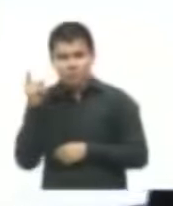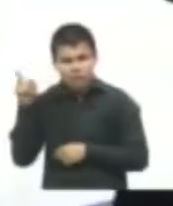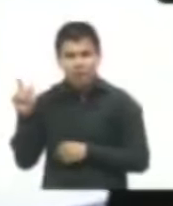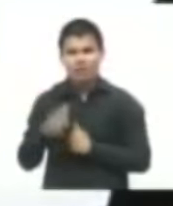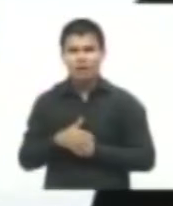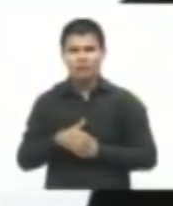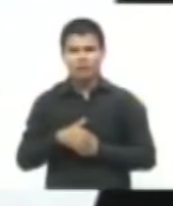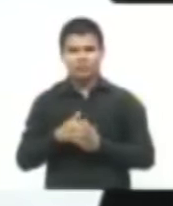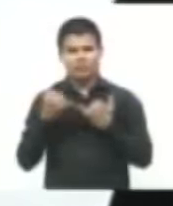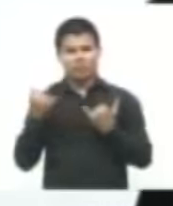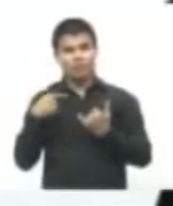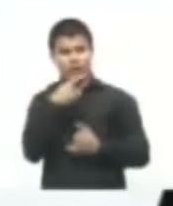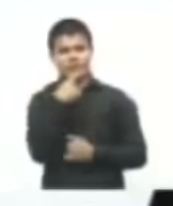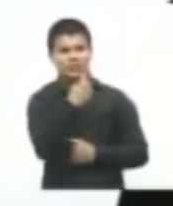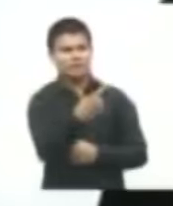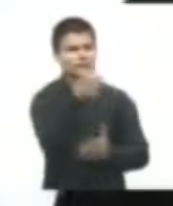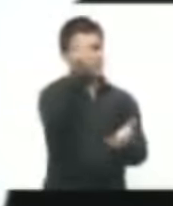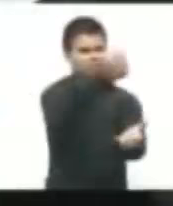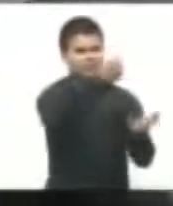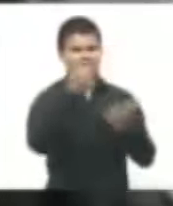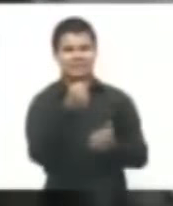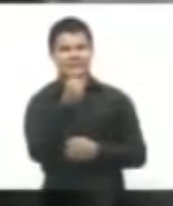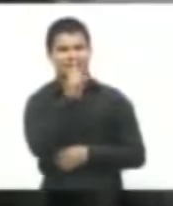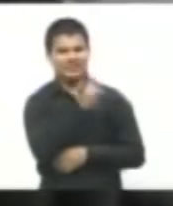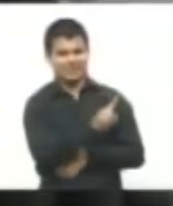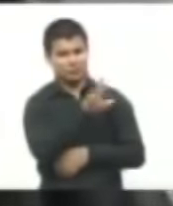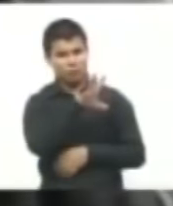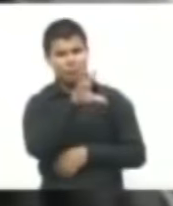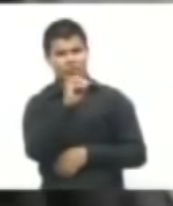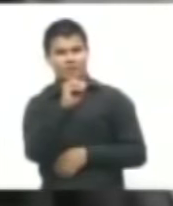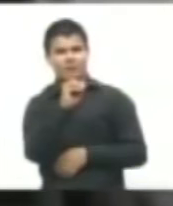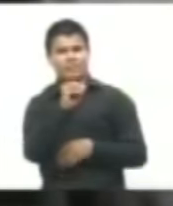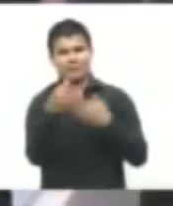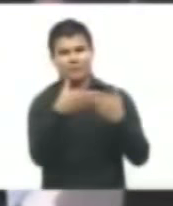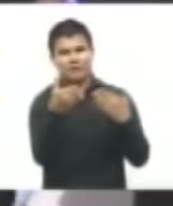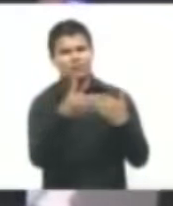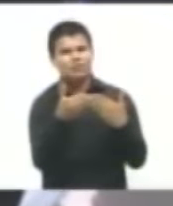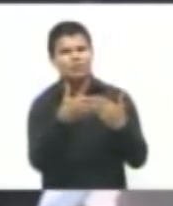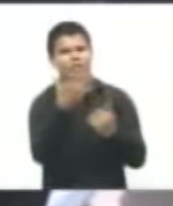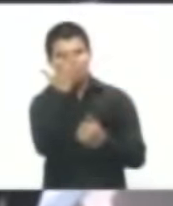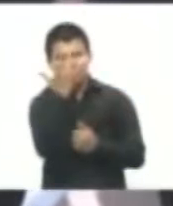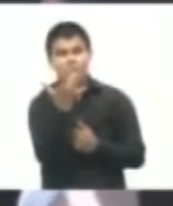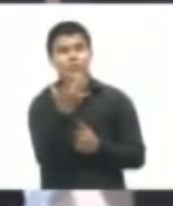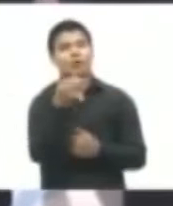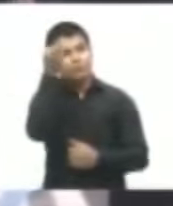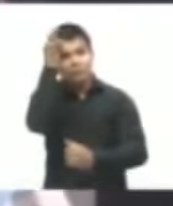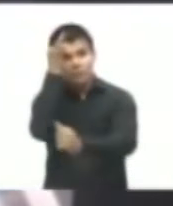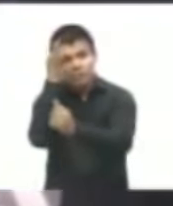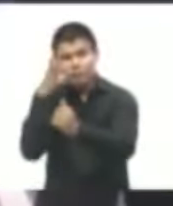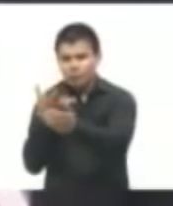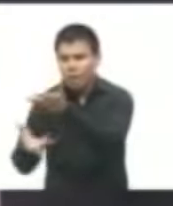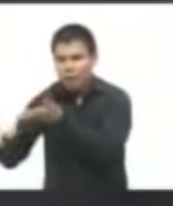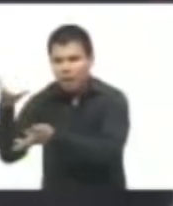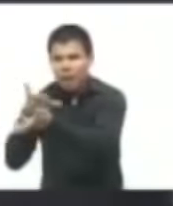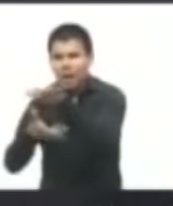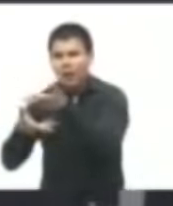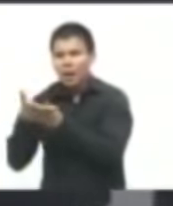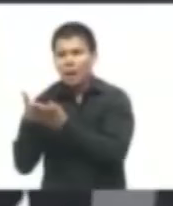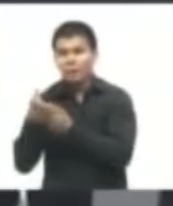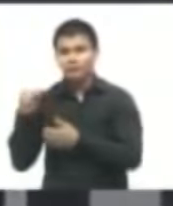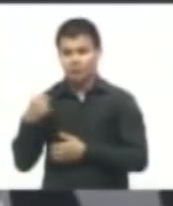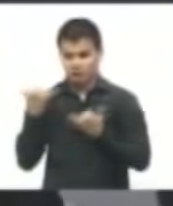Melania pidió una compensación de $150,000 porque eso podría dañar sus relaciones y reputación como primera